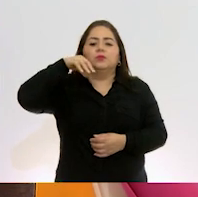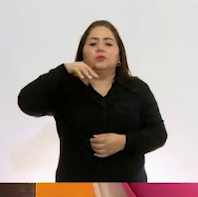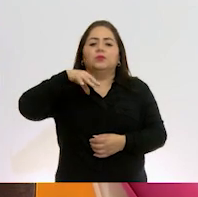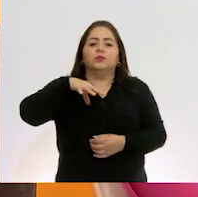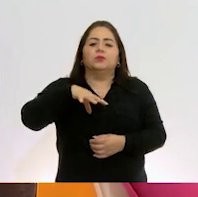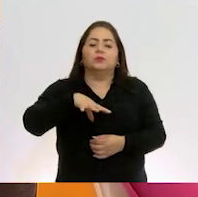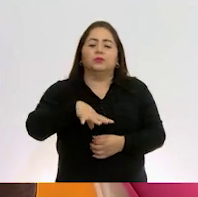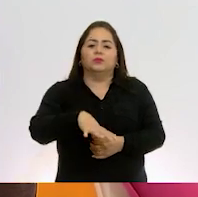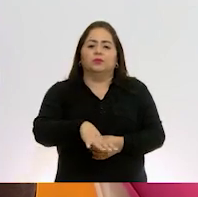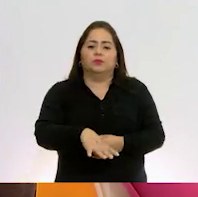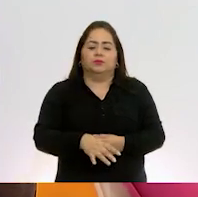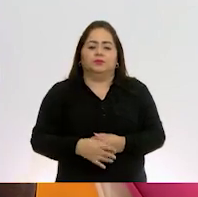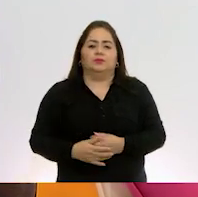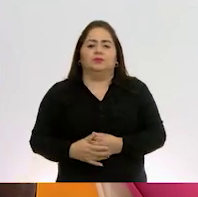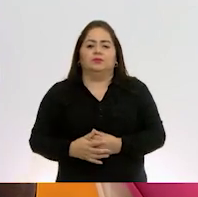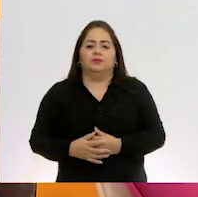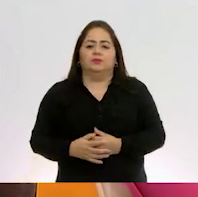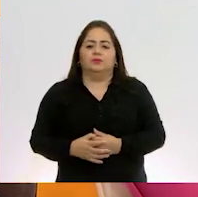Exhalamos.